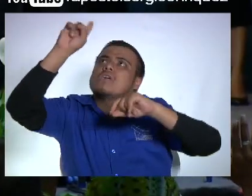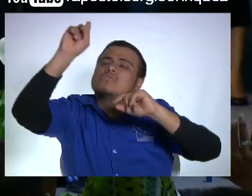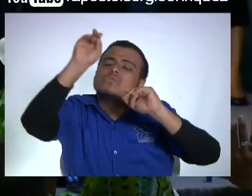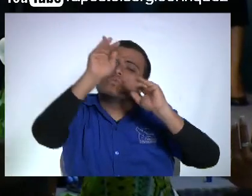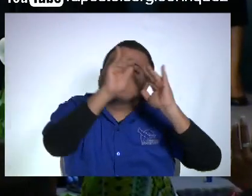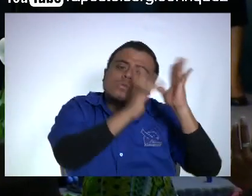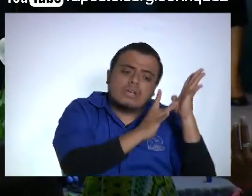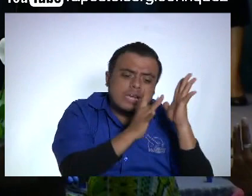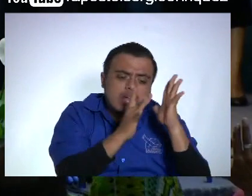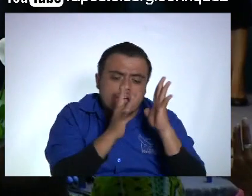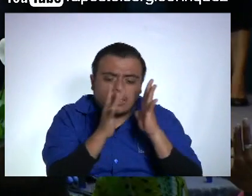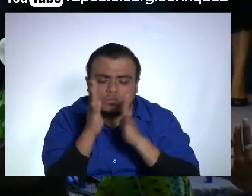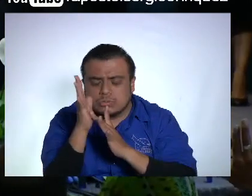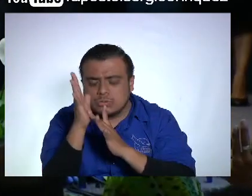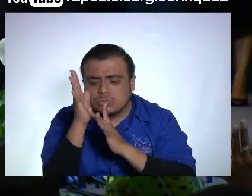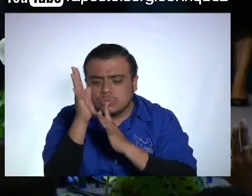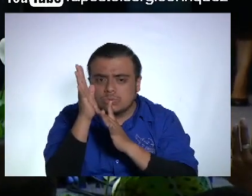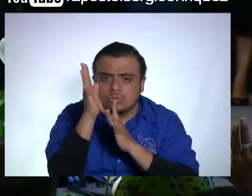por ti,